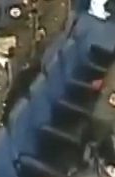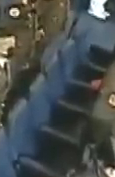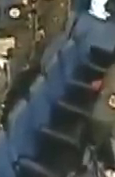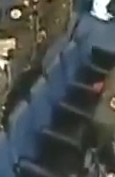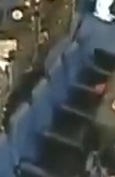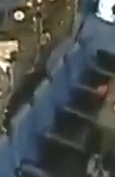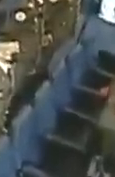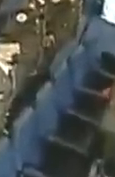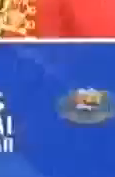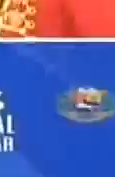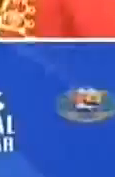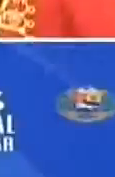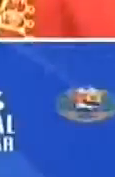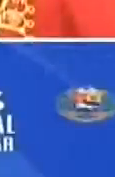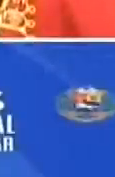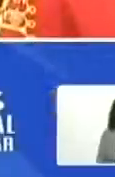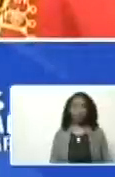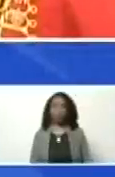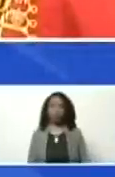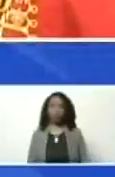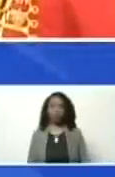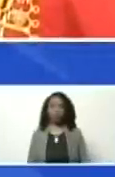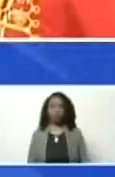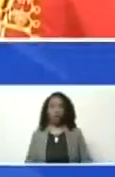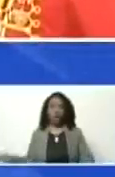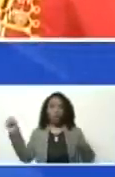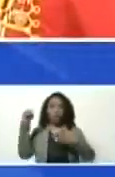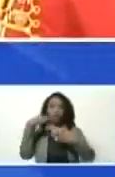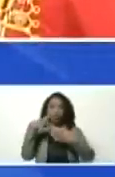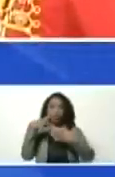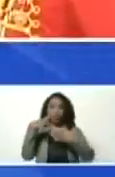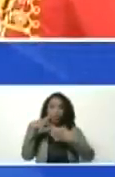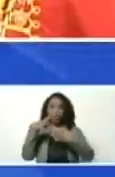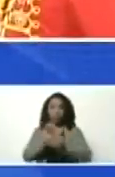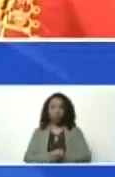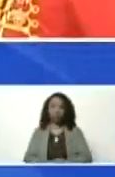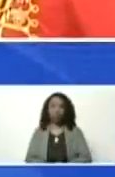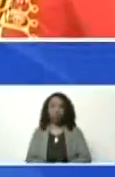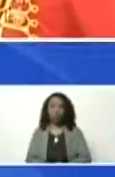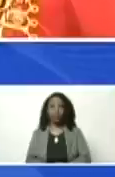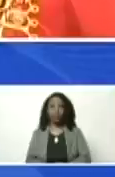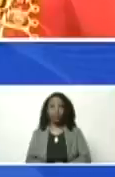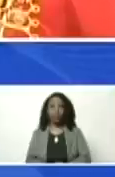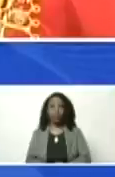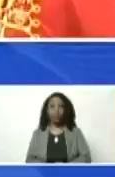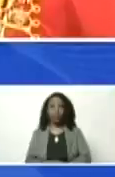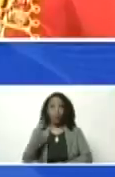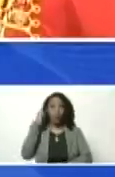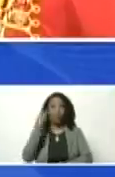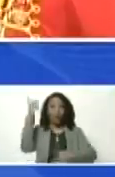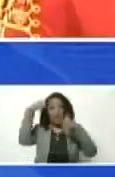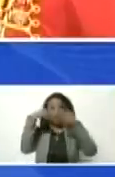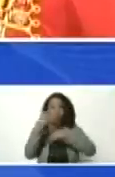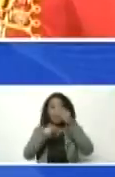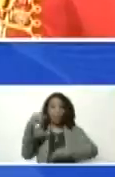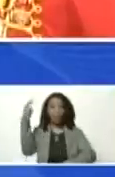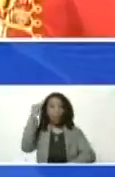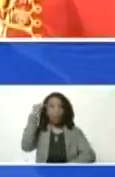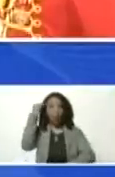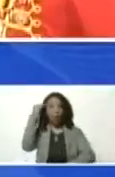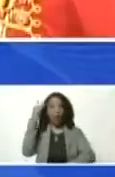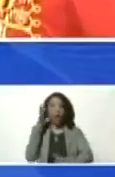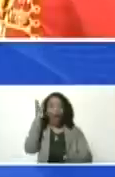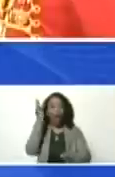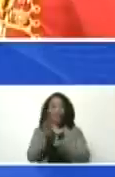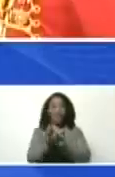Chávez vive. La patria sigue. El sol de Venezuela nace en el Esequibo. Nace en el Esequibo. A Bolívar y a Chávez rendimos memoria en la fe de